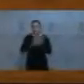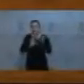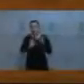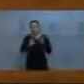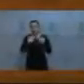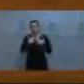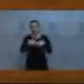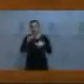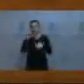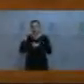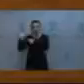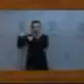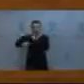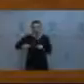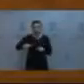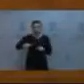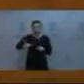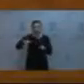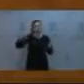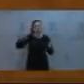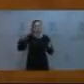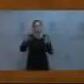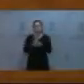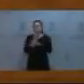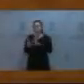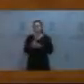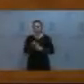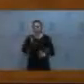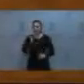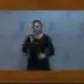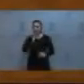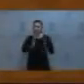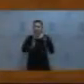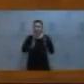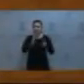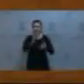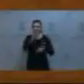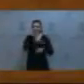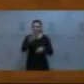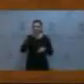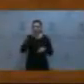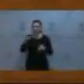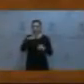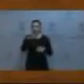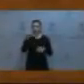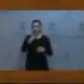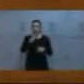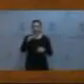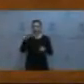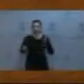industrial tradicional provoca una sangría constante de población joven.